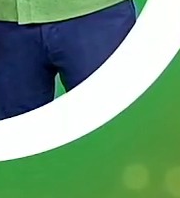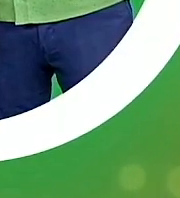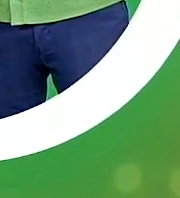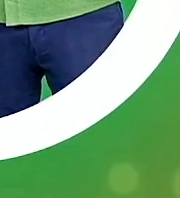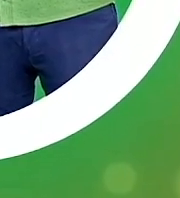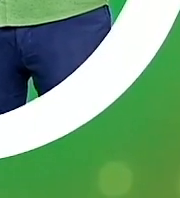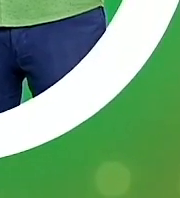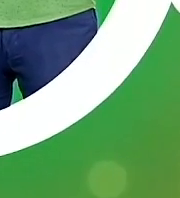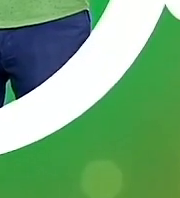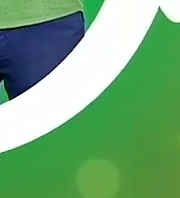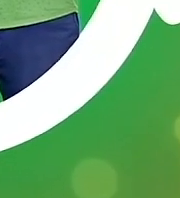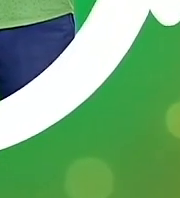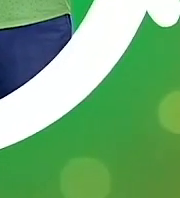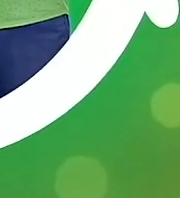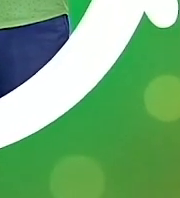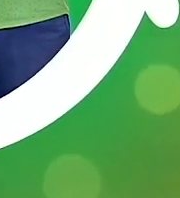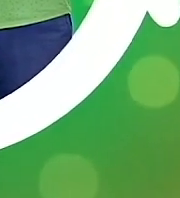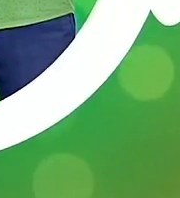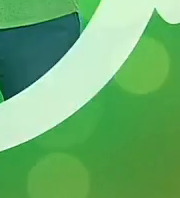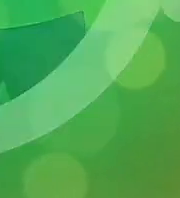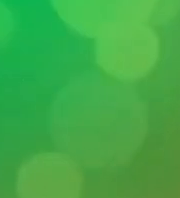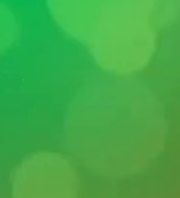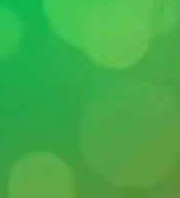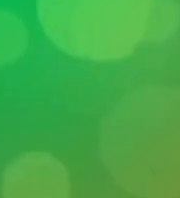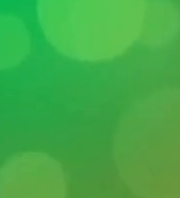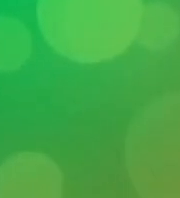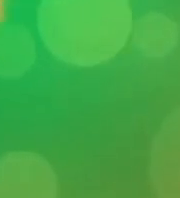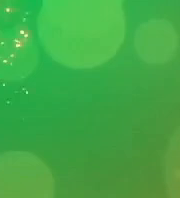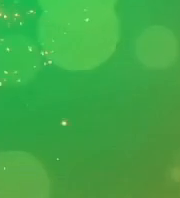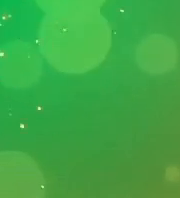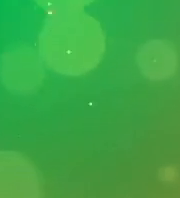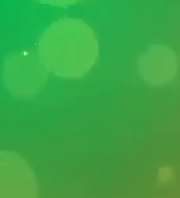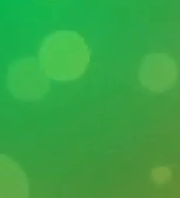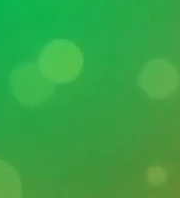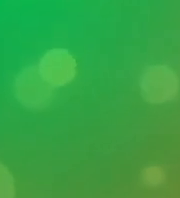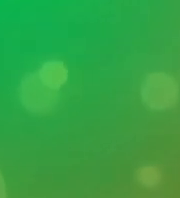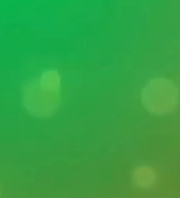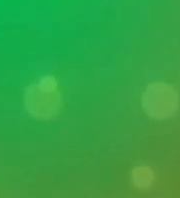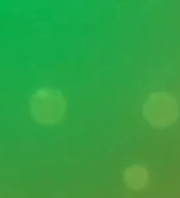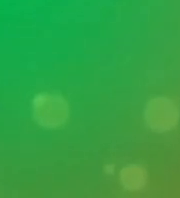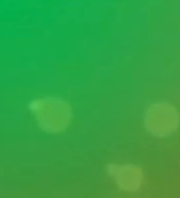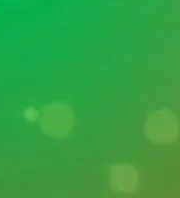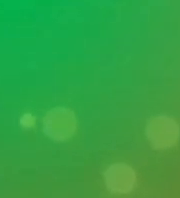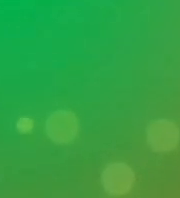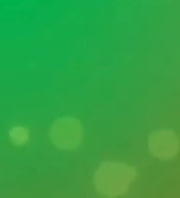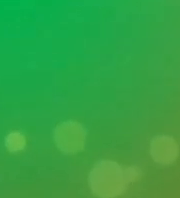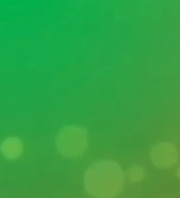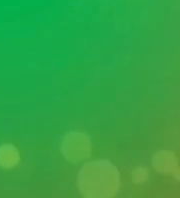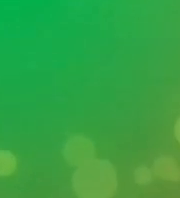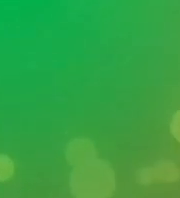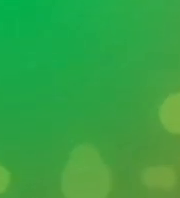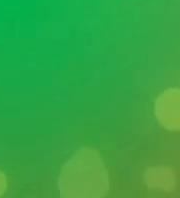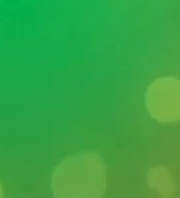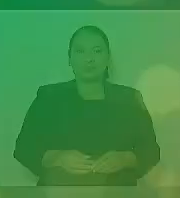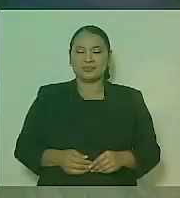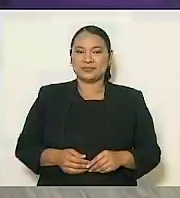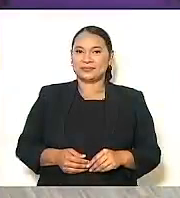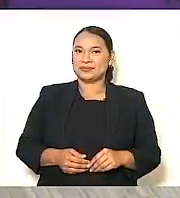emoción, mucha suerte tendré. Bienvenidos al sorteo Loto. ¡Loto! ¡Te cambia la vida!